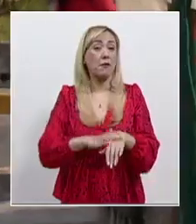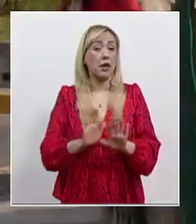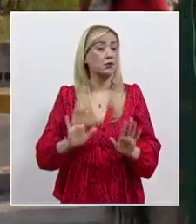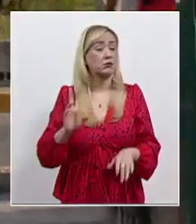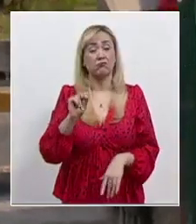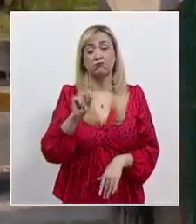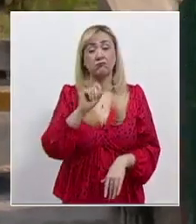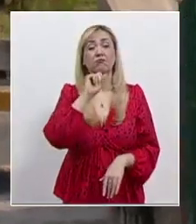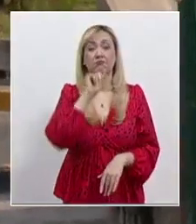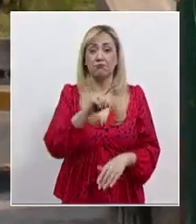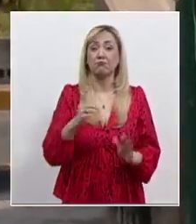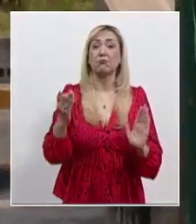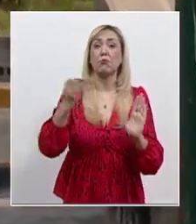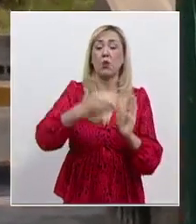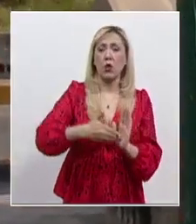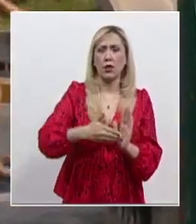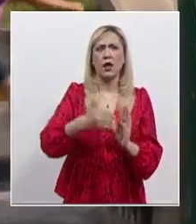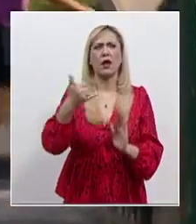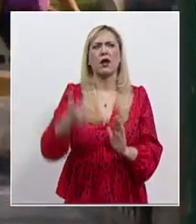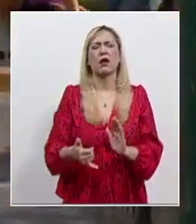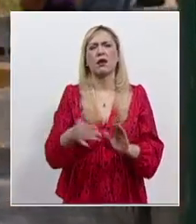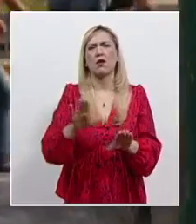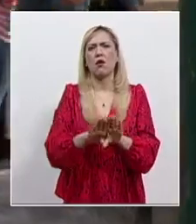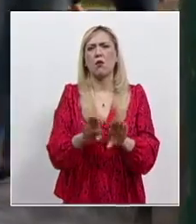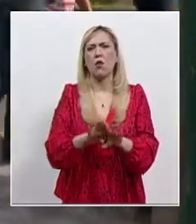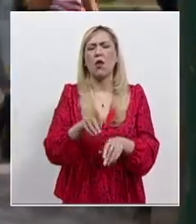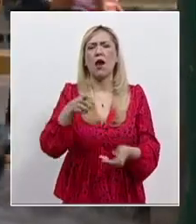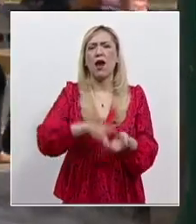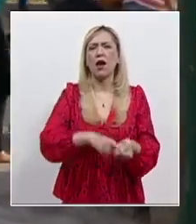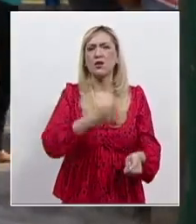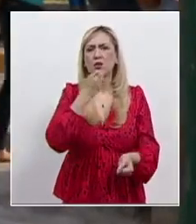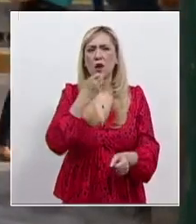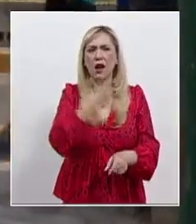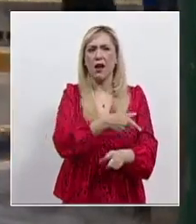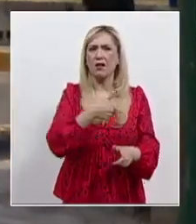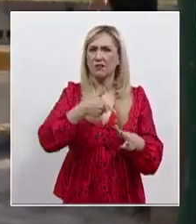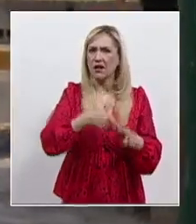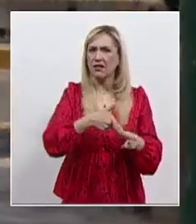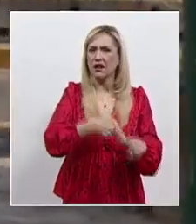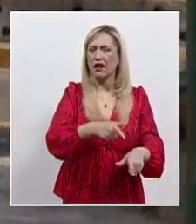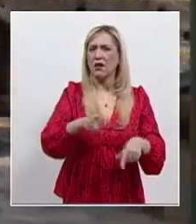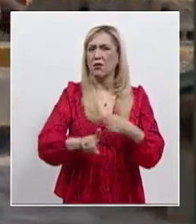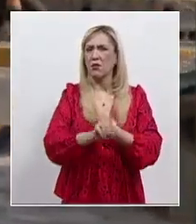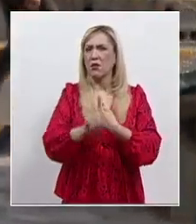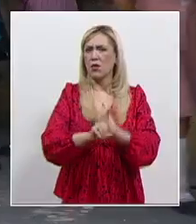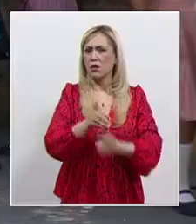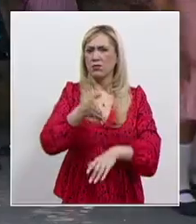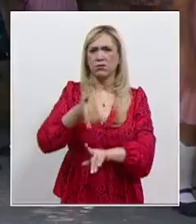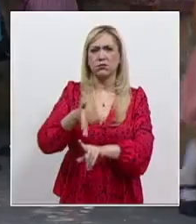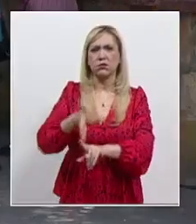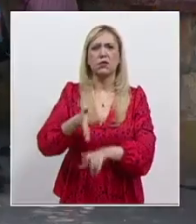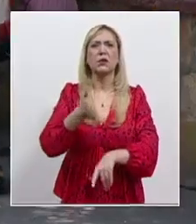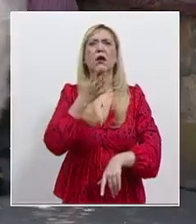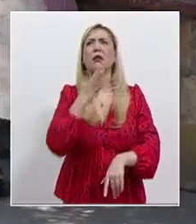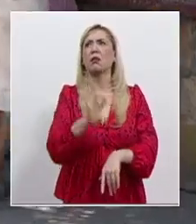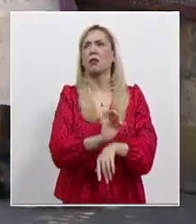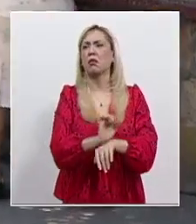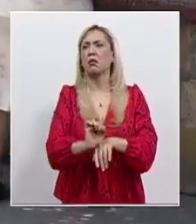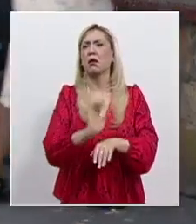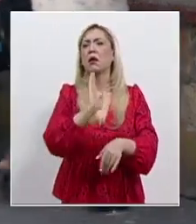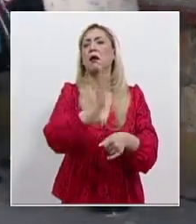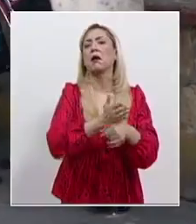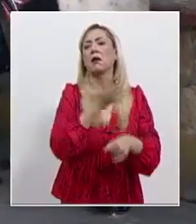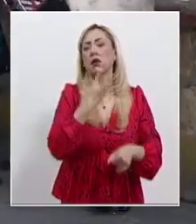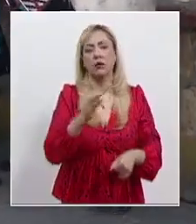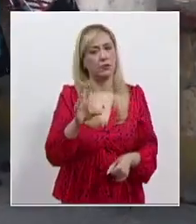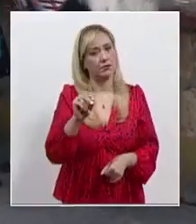no resultaba necesaria para disuadir el acoso escolar y, en consecuencia, se violó el principio de mínima intervención. Asimismo, el artículo